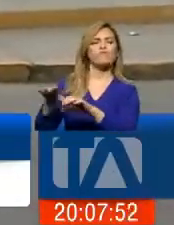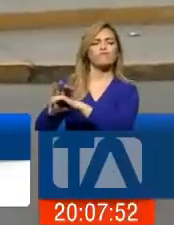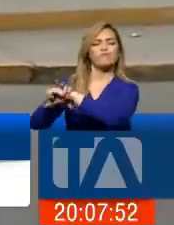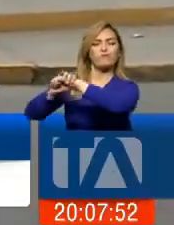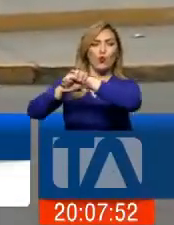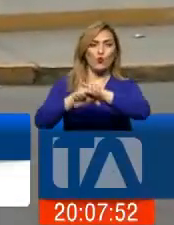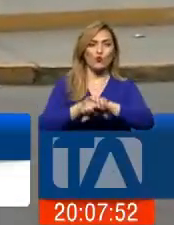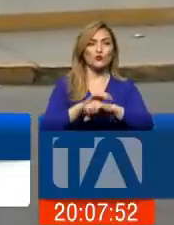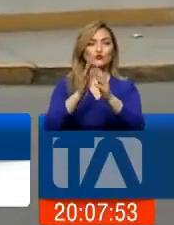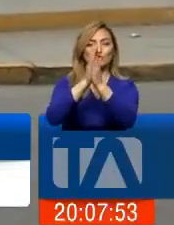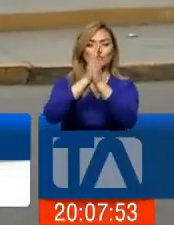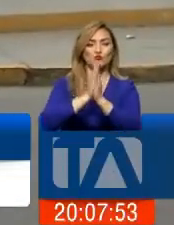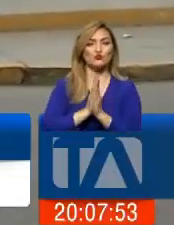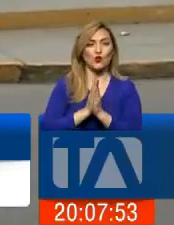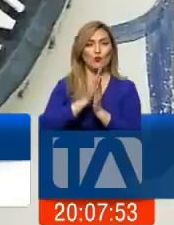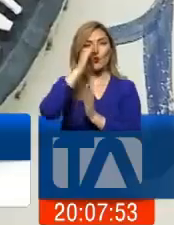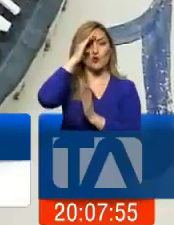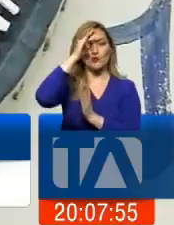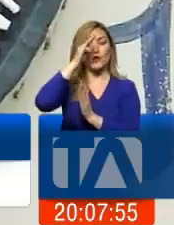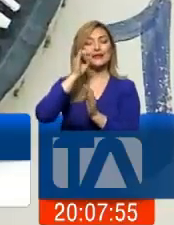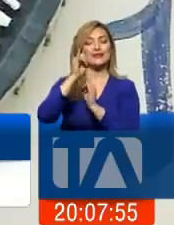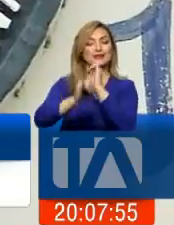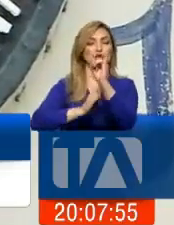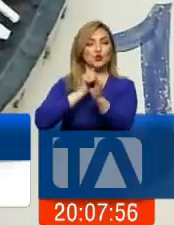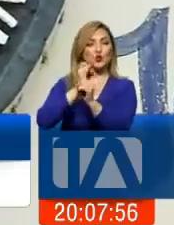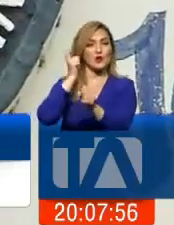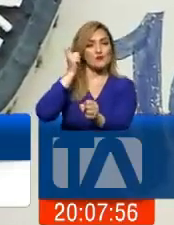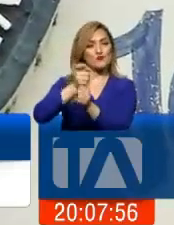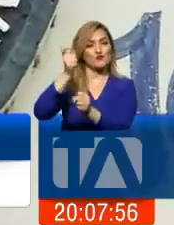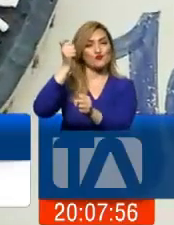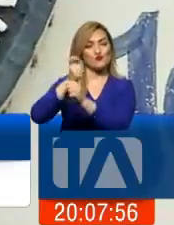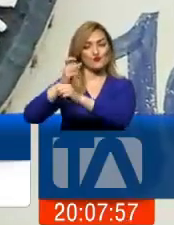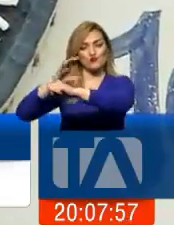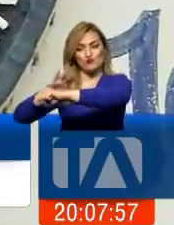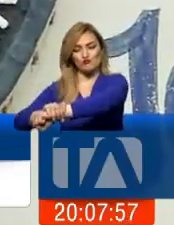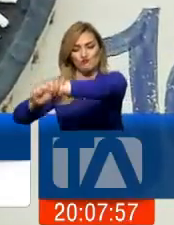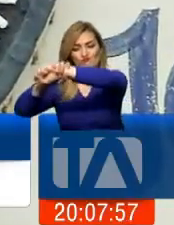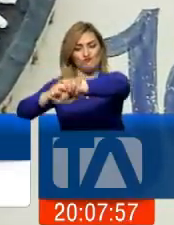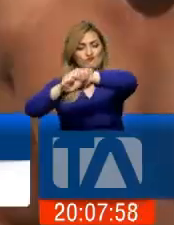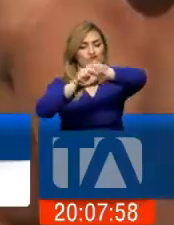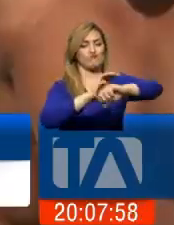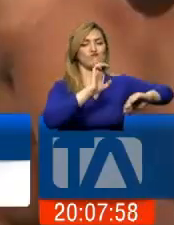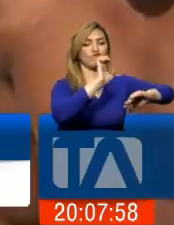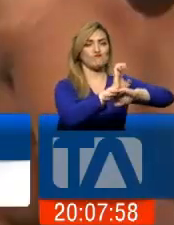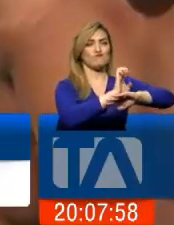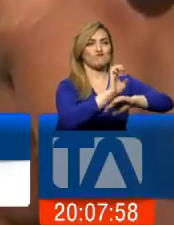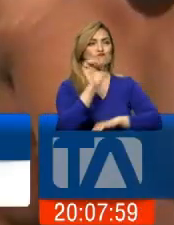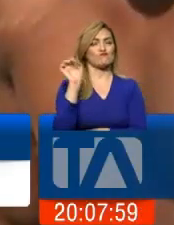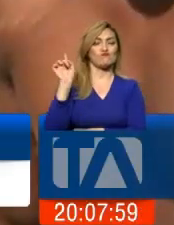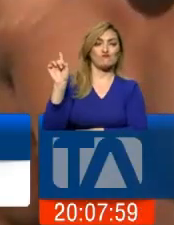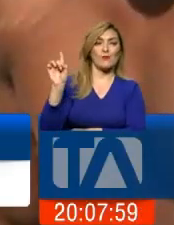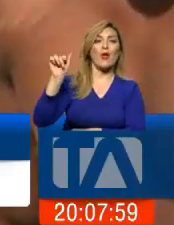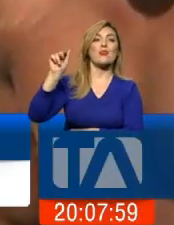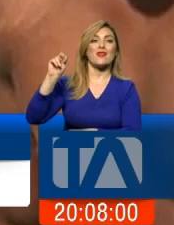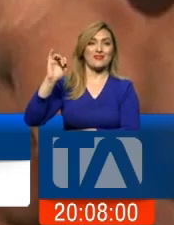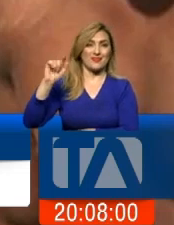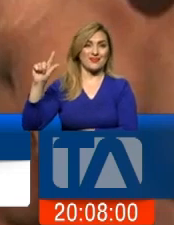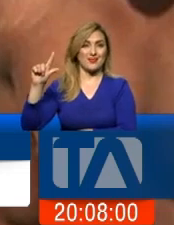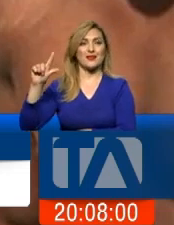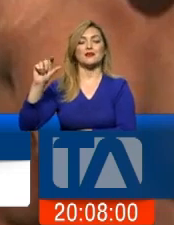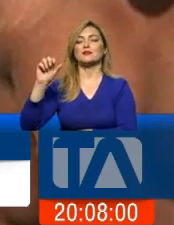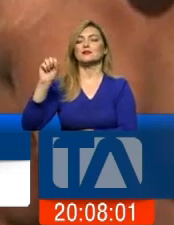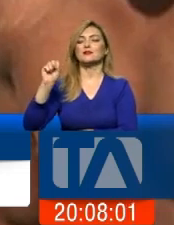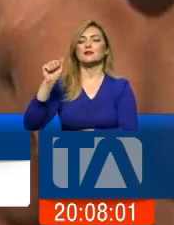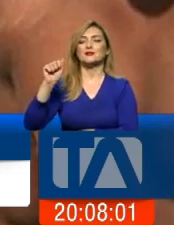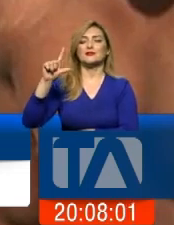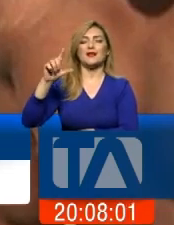se ha oficiado un pedido a la Interpol para buscar, capturar y traer de vuelta a Ecuador a Daniel Salcedo Bonilla. El